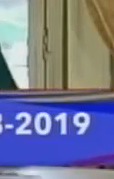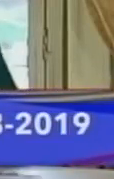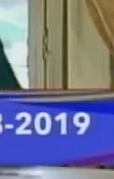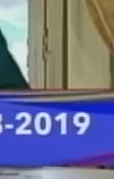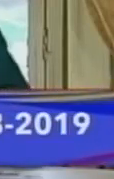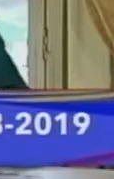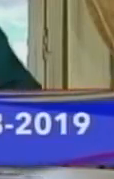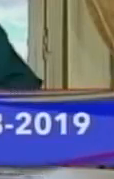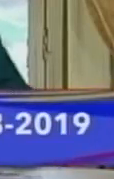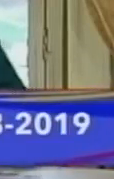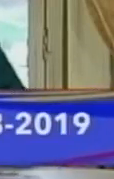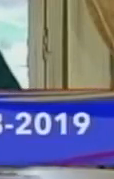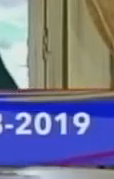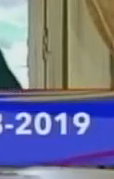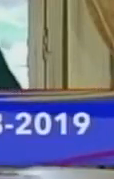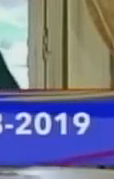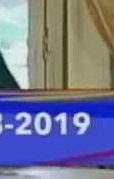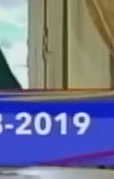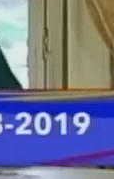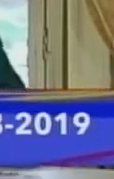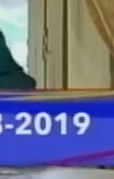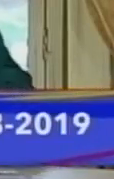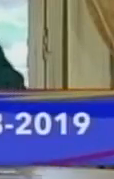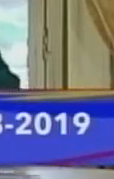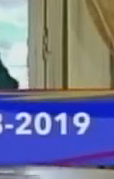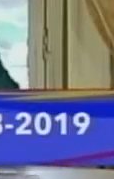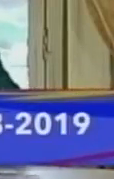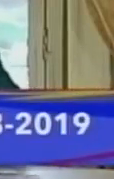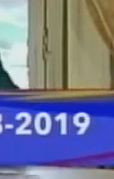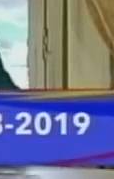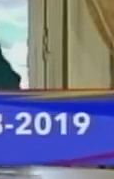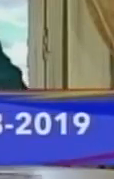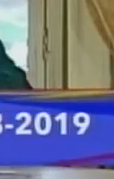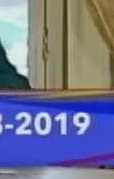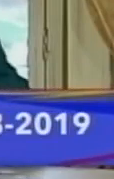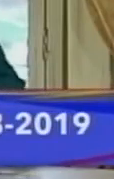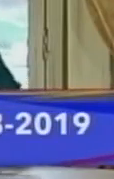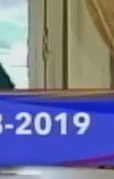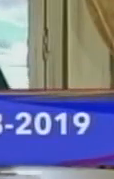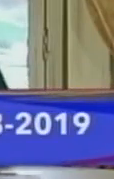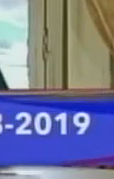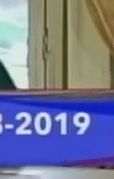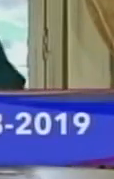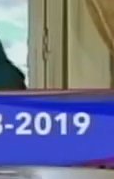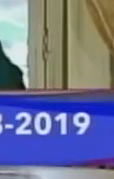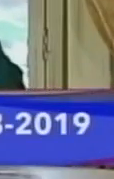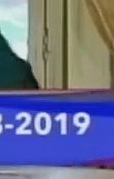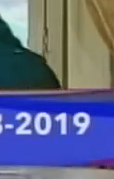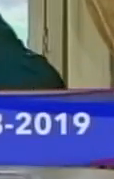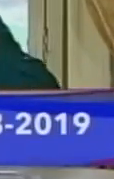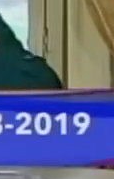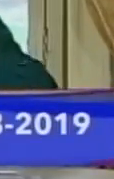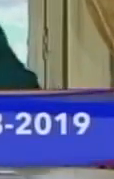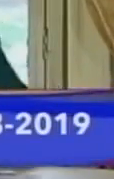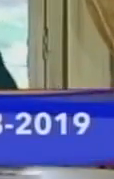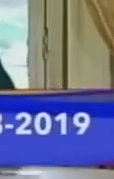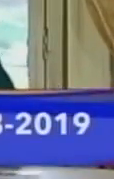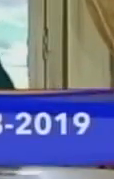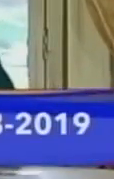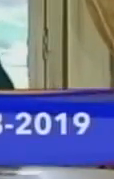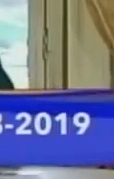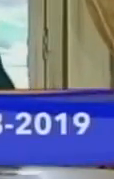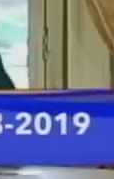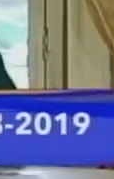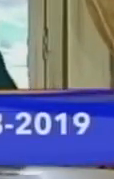trabajando. Aprender haciendo y hacer aprendiendo. Es una máxima